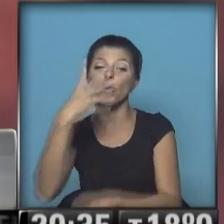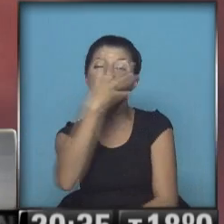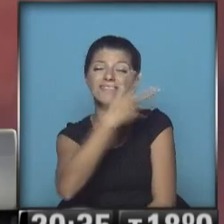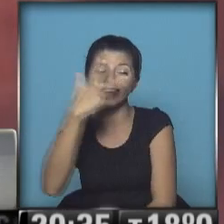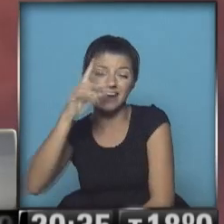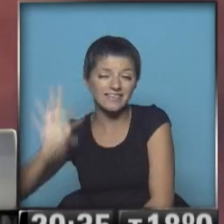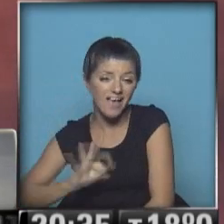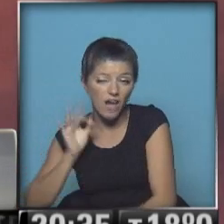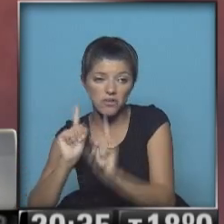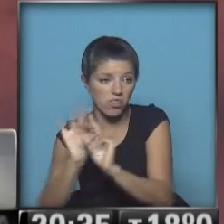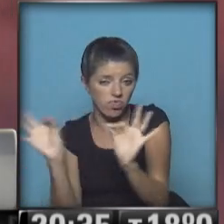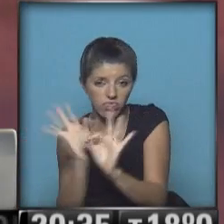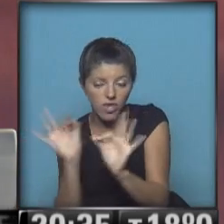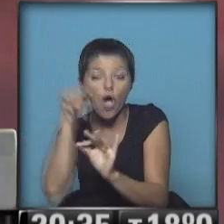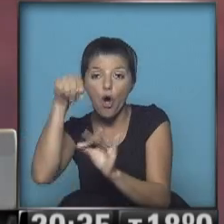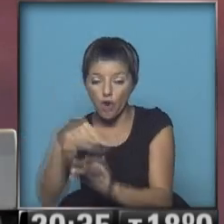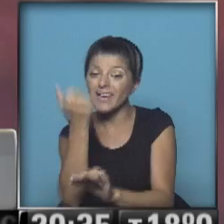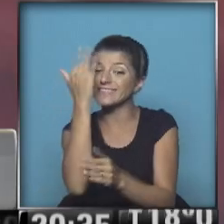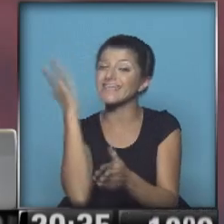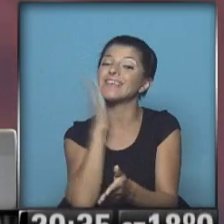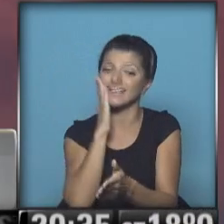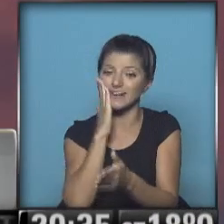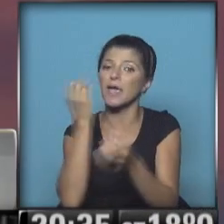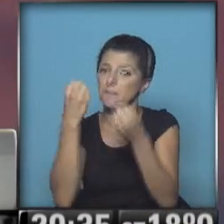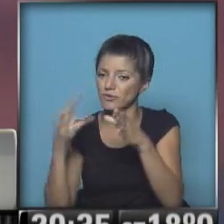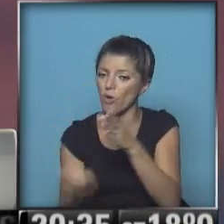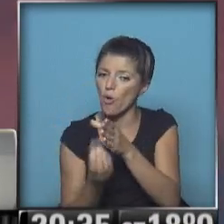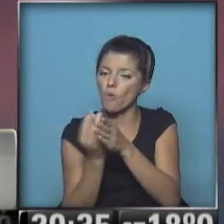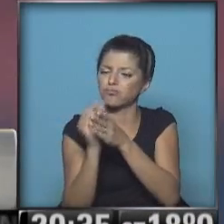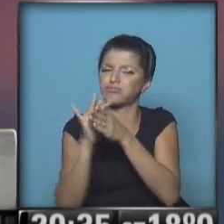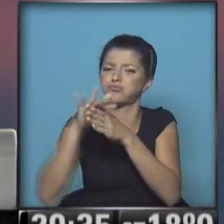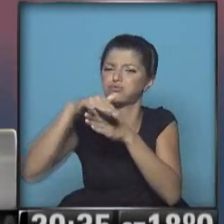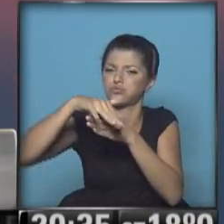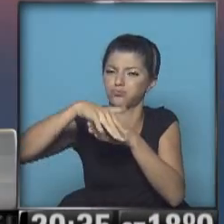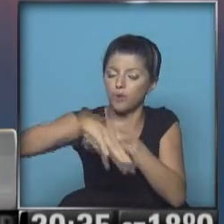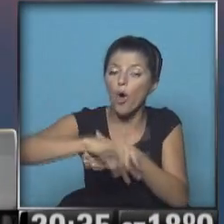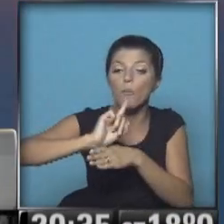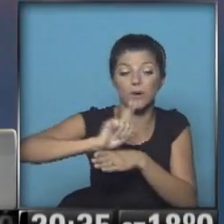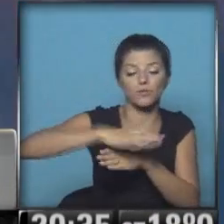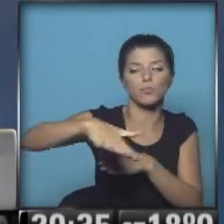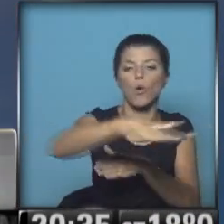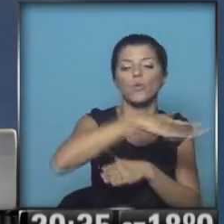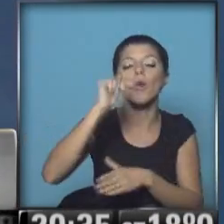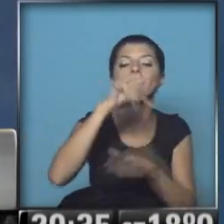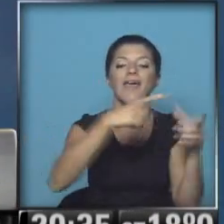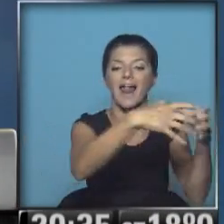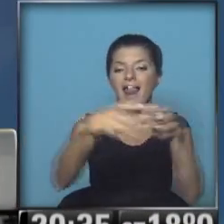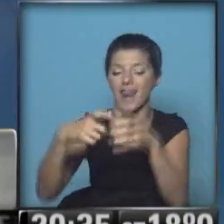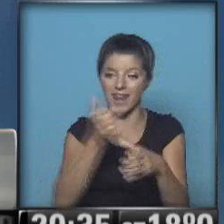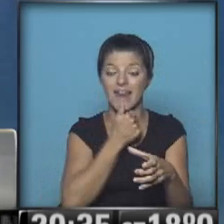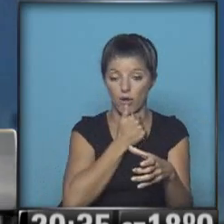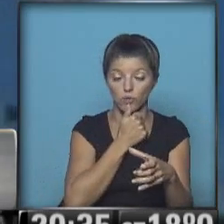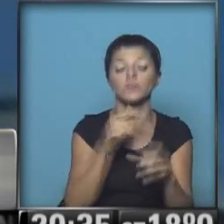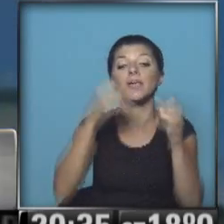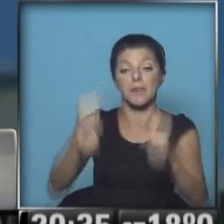años hoy a las 6 de la tarde comenzó la erupción tras el fenómeno se procedió a evacuar la zona de los lagos en Bariloche se